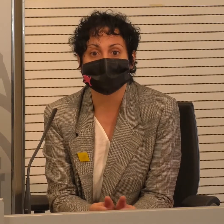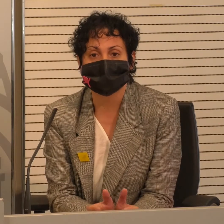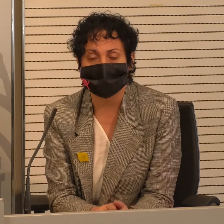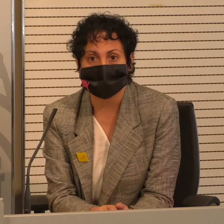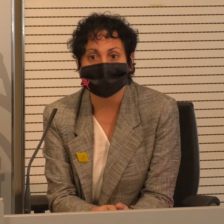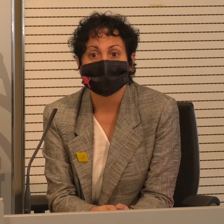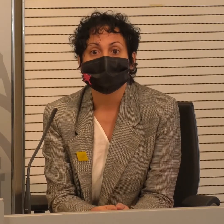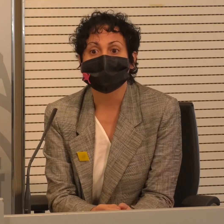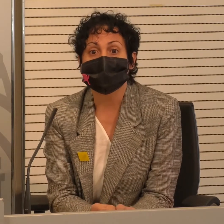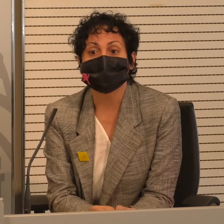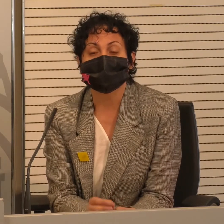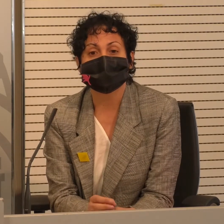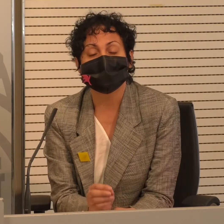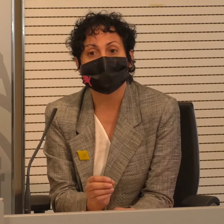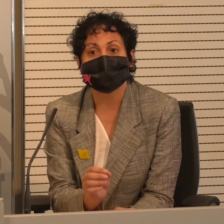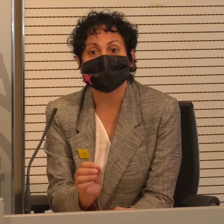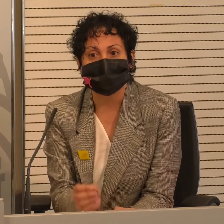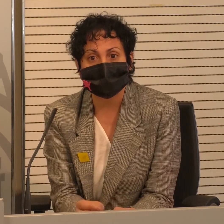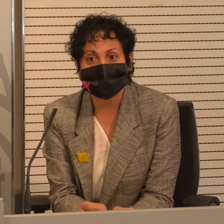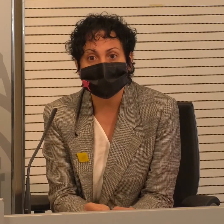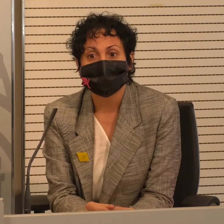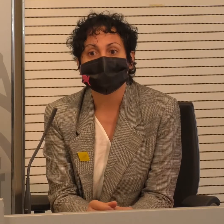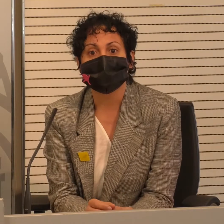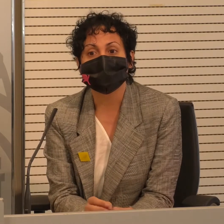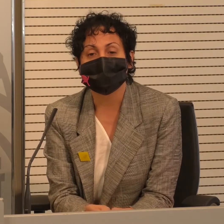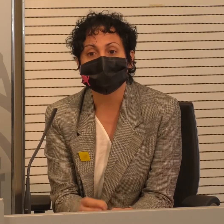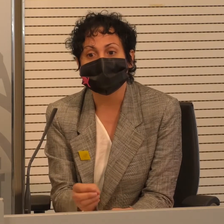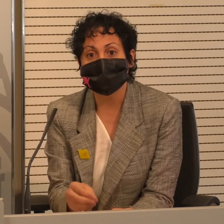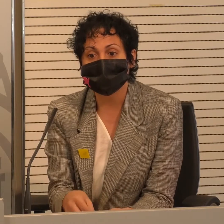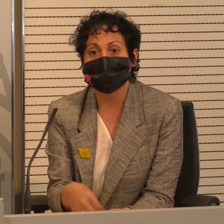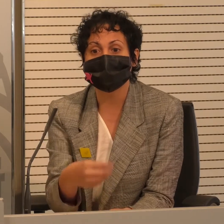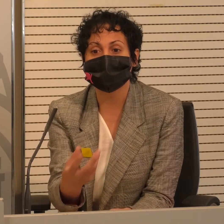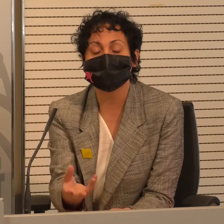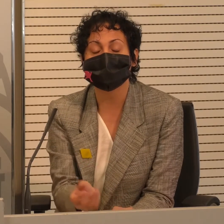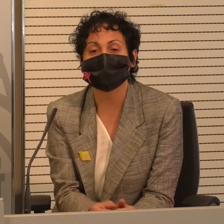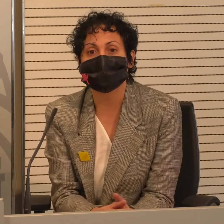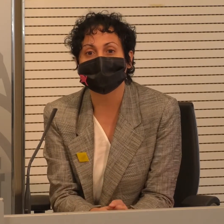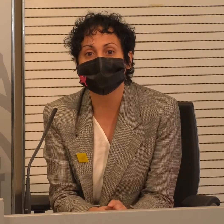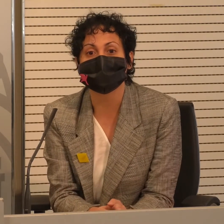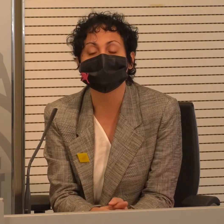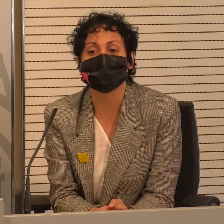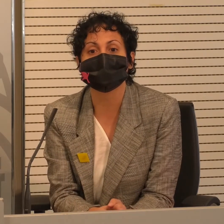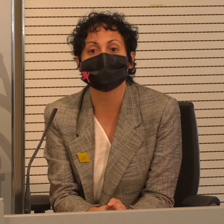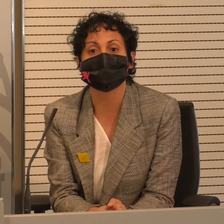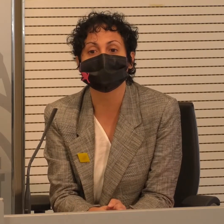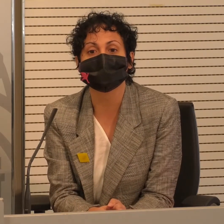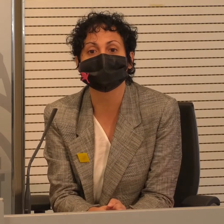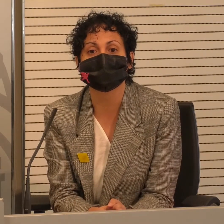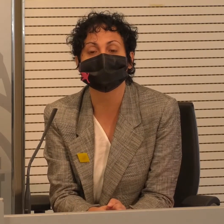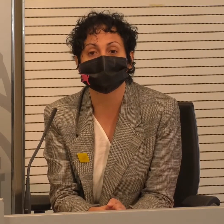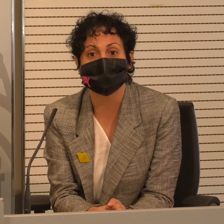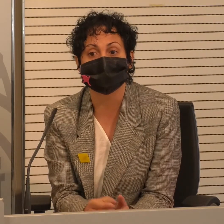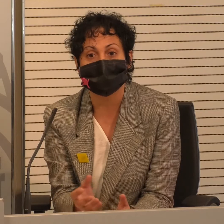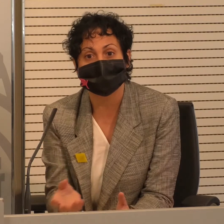está pasando algo detectar pequeñas señales que después si pones en comunicación con